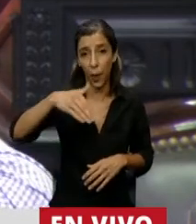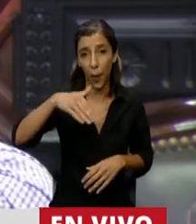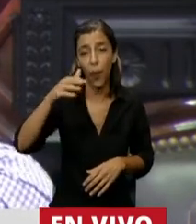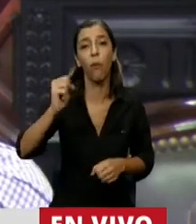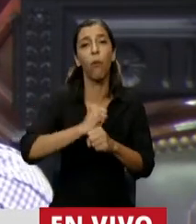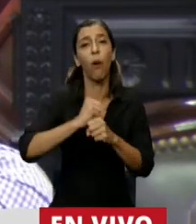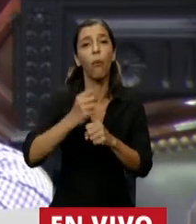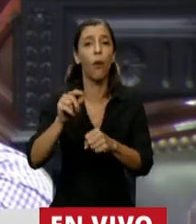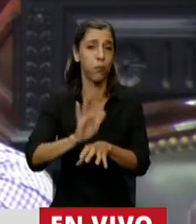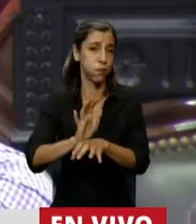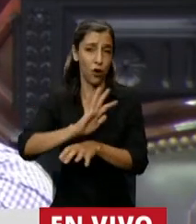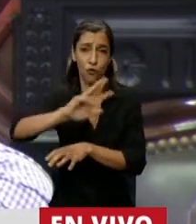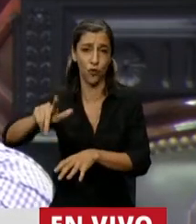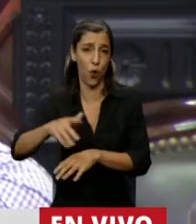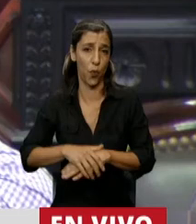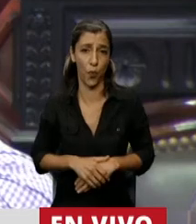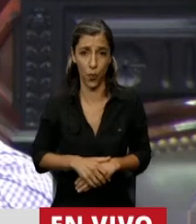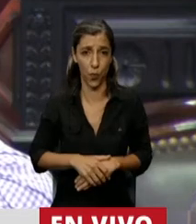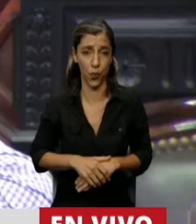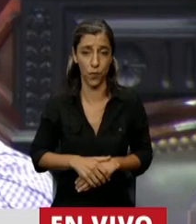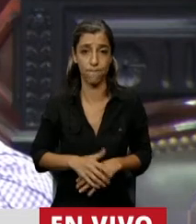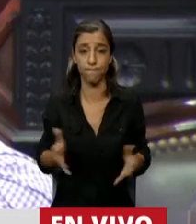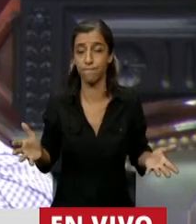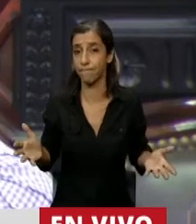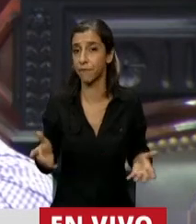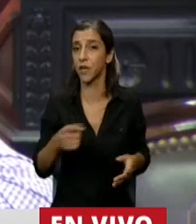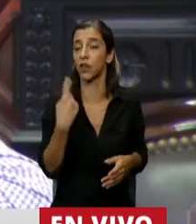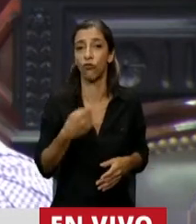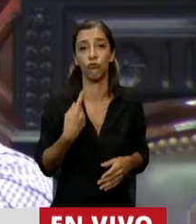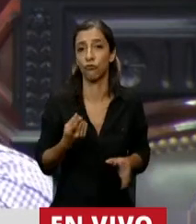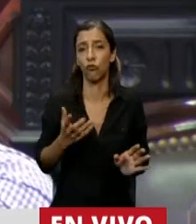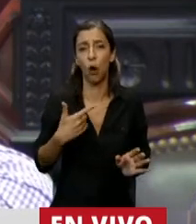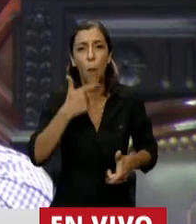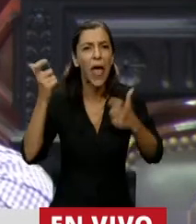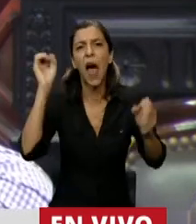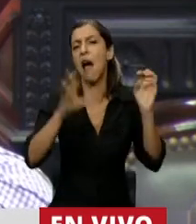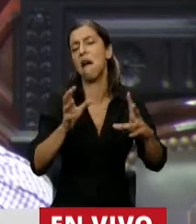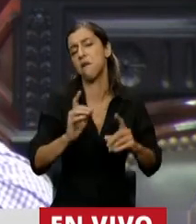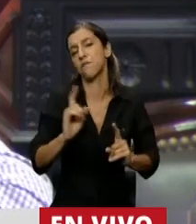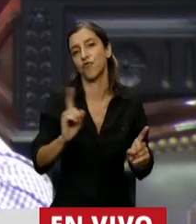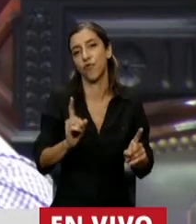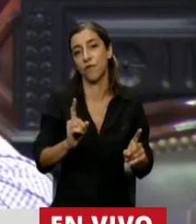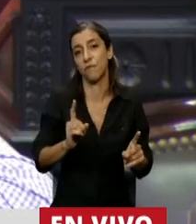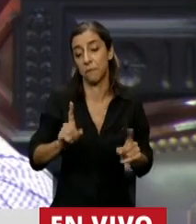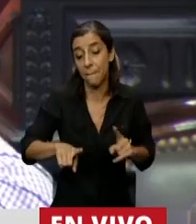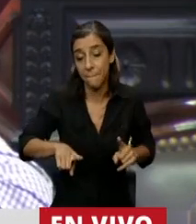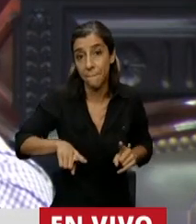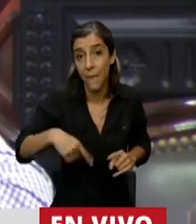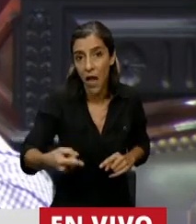los jubilados. Y como dije recién, no vamos a estar tirando piedras, pero a partir de mañana